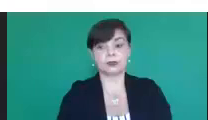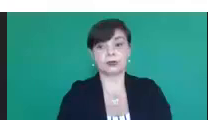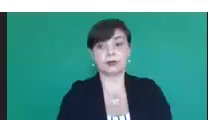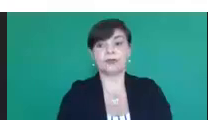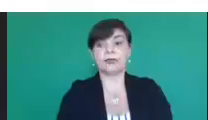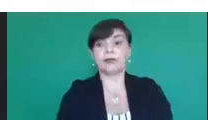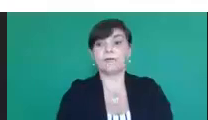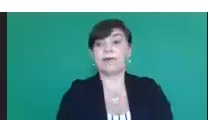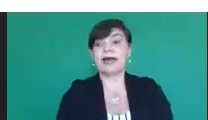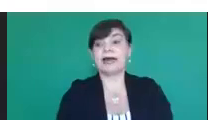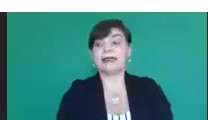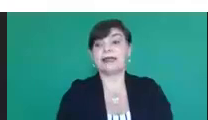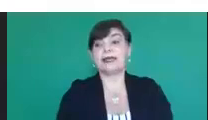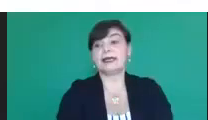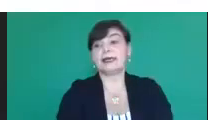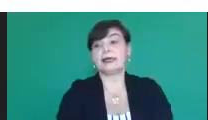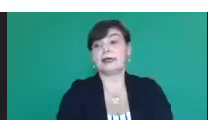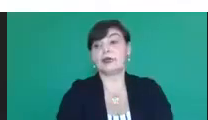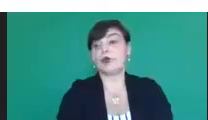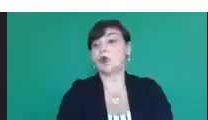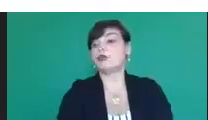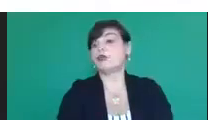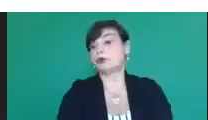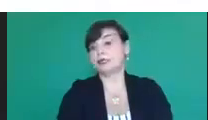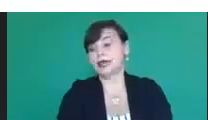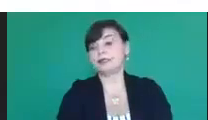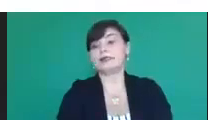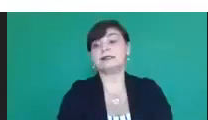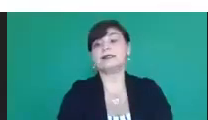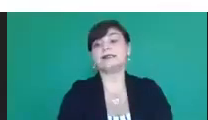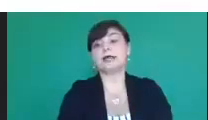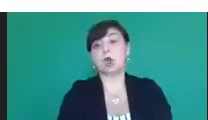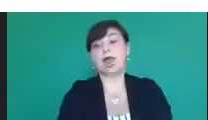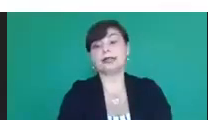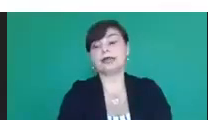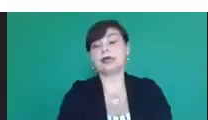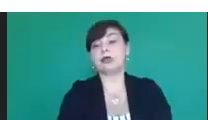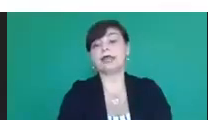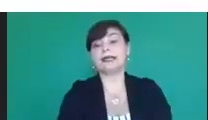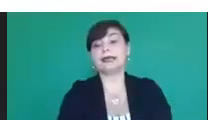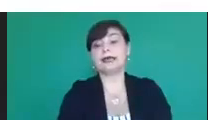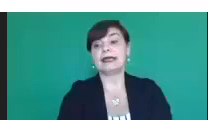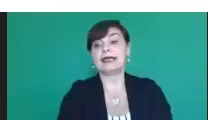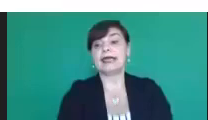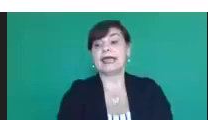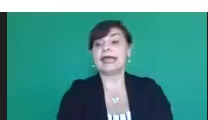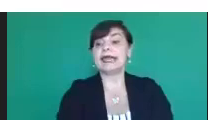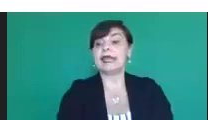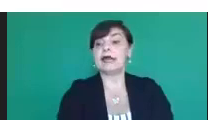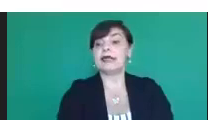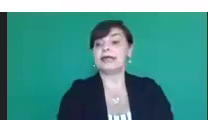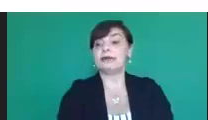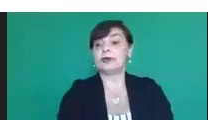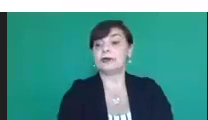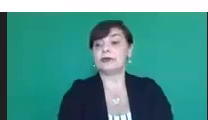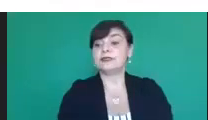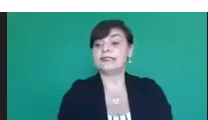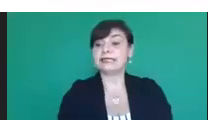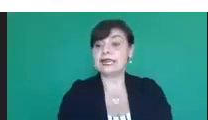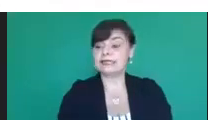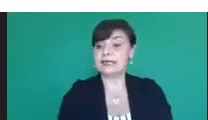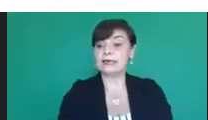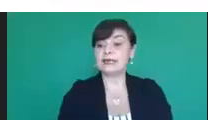laboratorio. Va con seguridad, ya sea con candado, la hielera. En el laboratorio